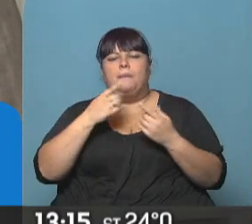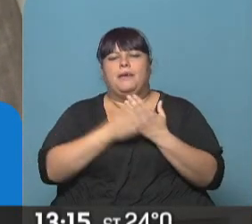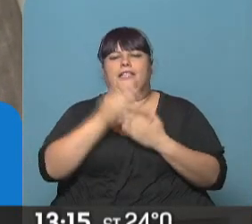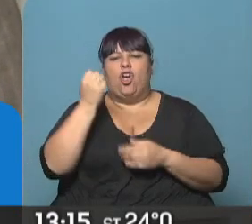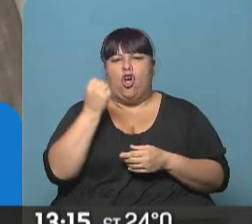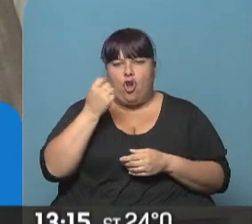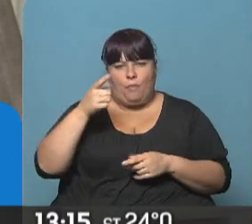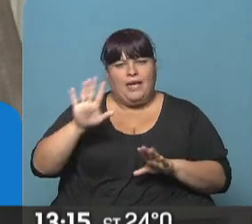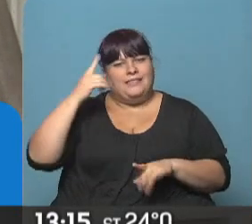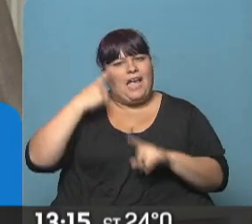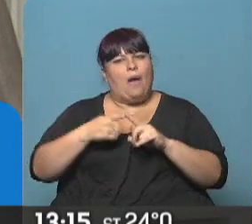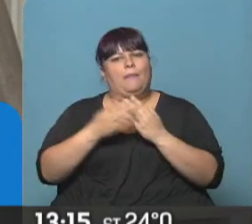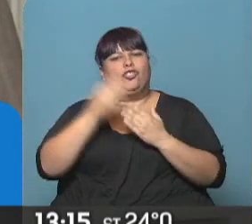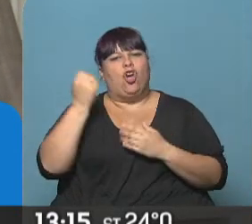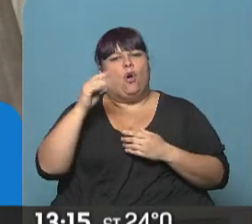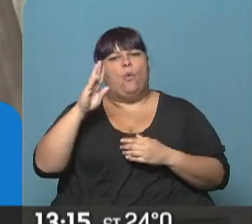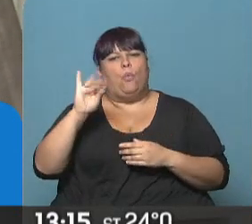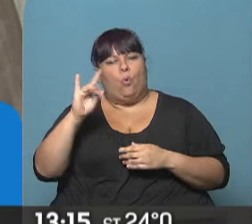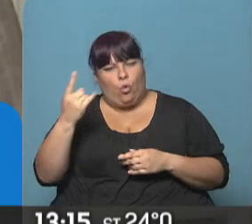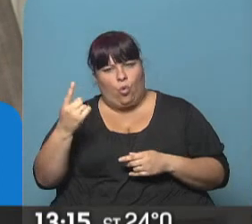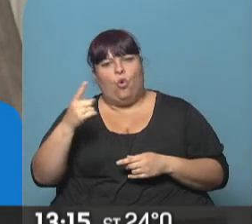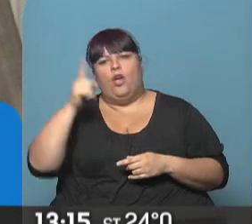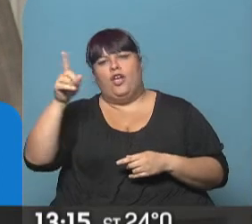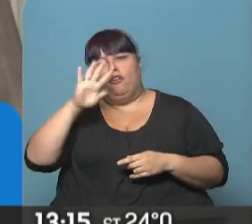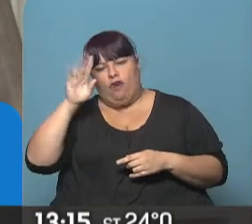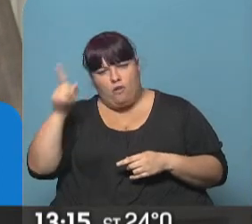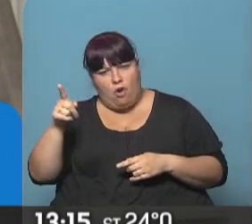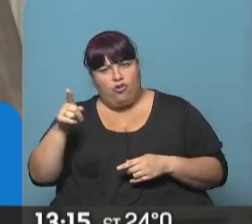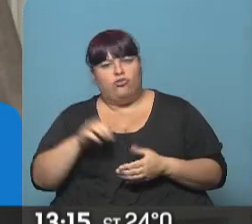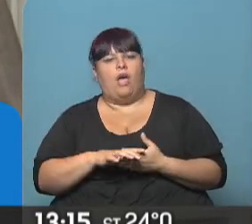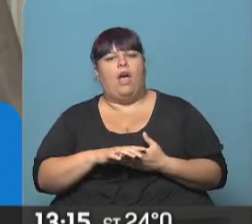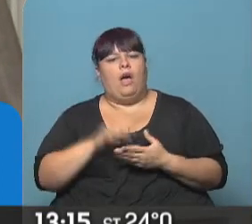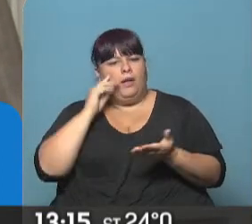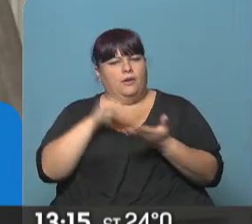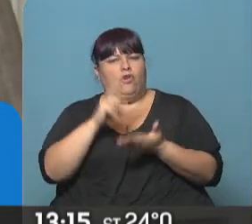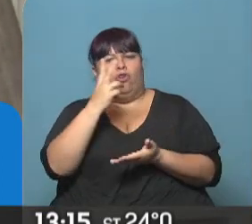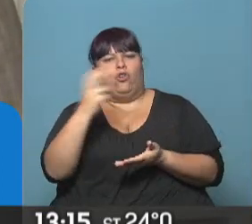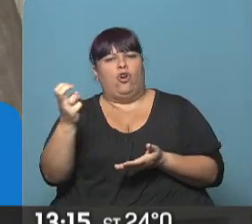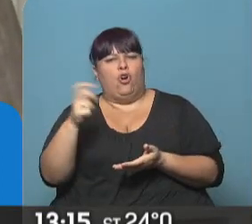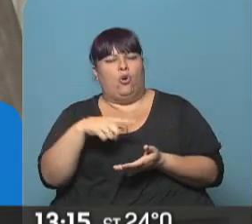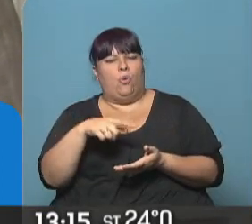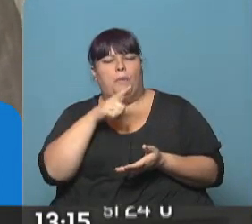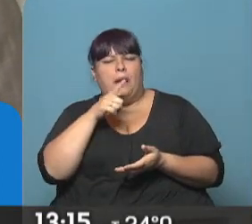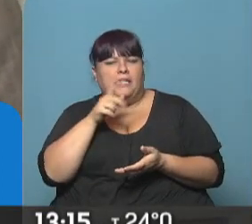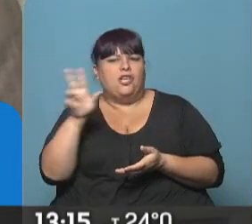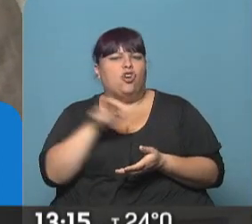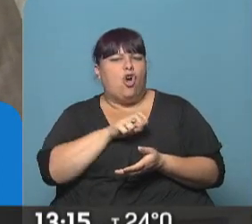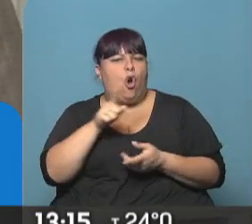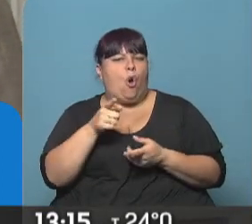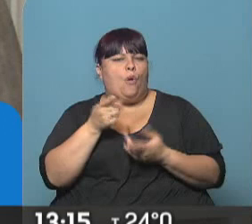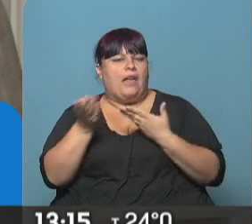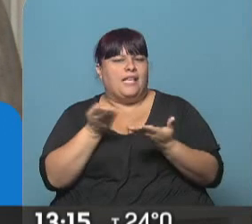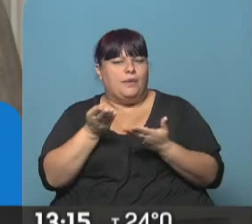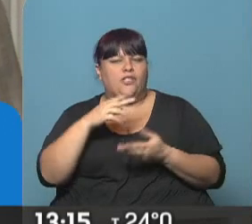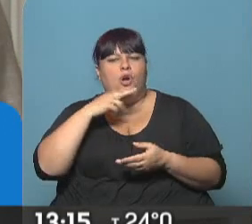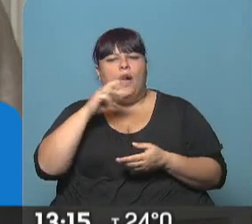de Economía, cuando él era ministro de Economía, Boudou, y Formosa, donde aparece cobrando supuestamente ese servicio